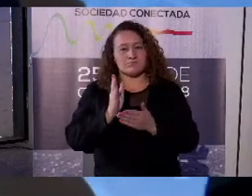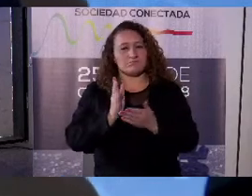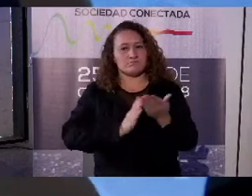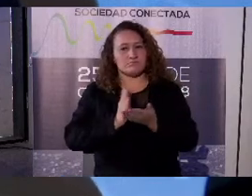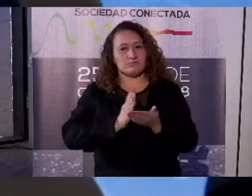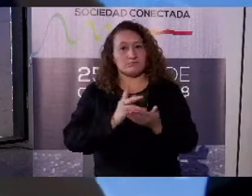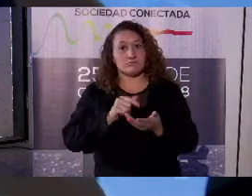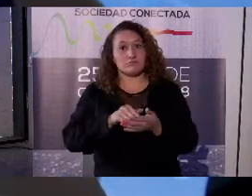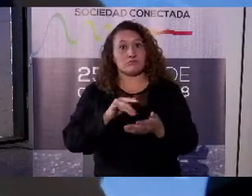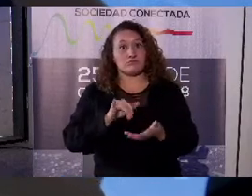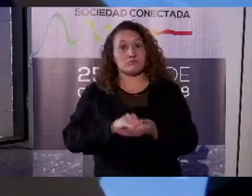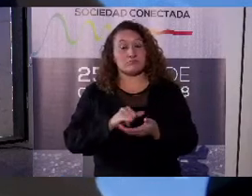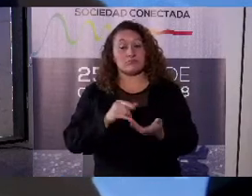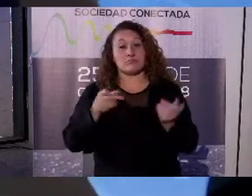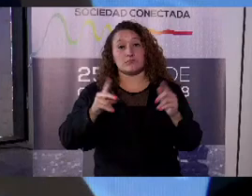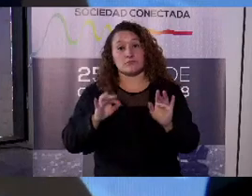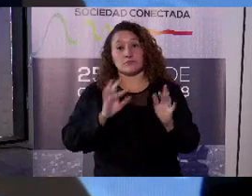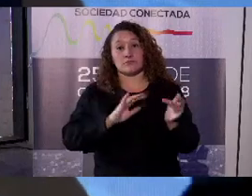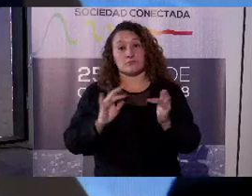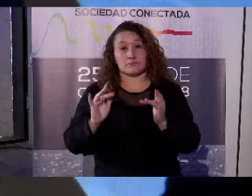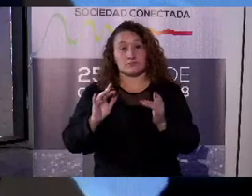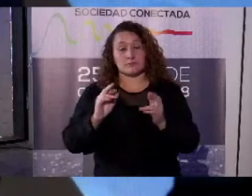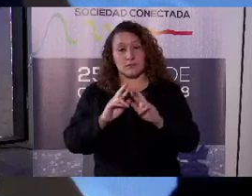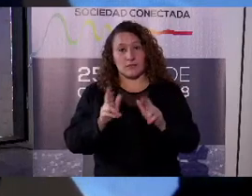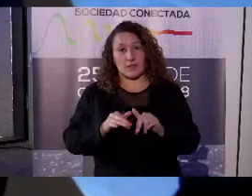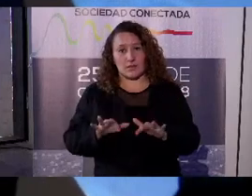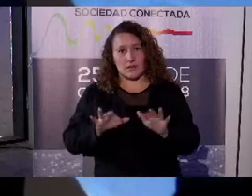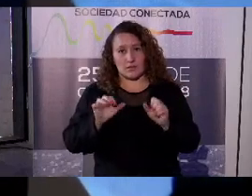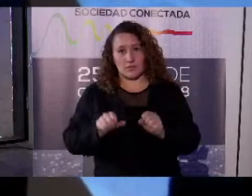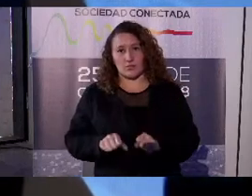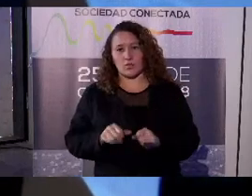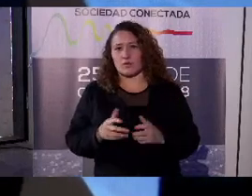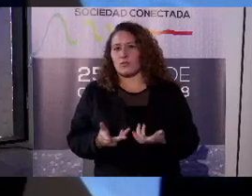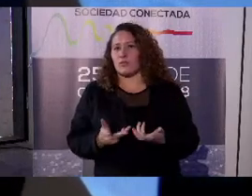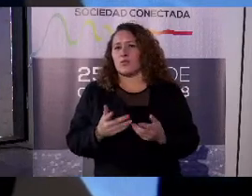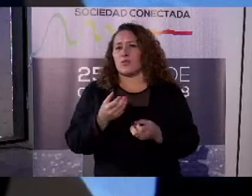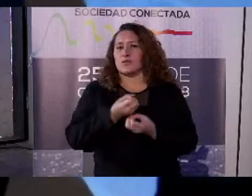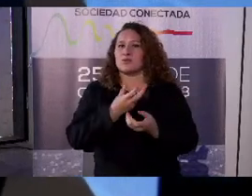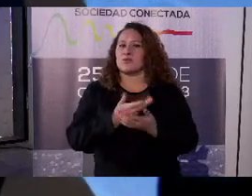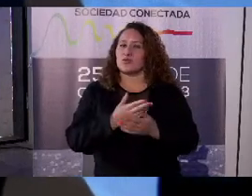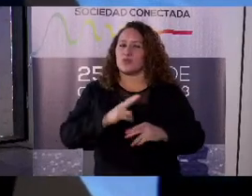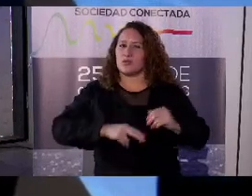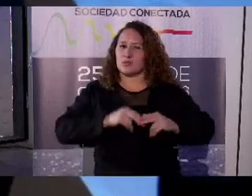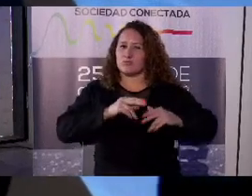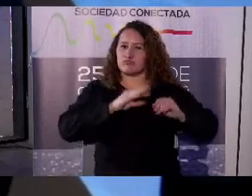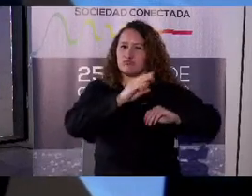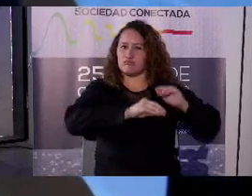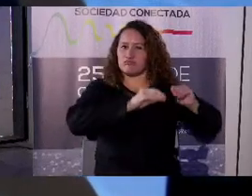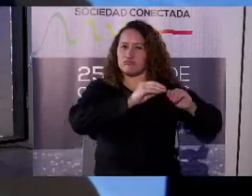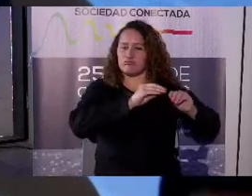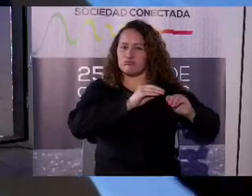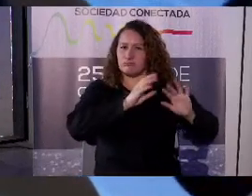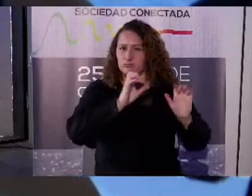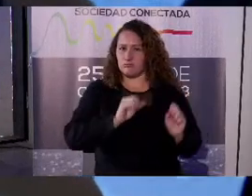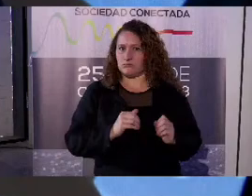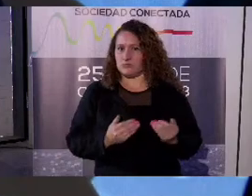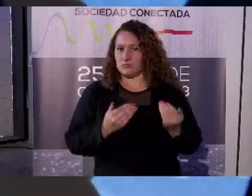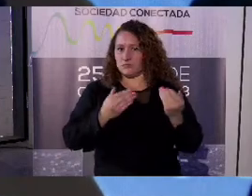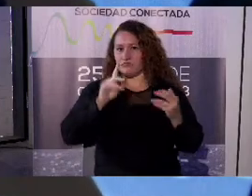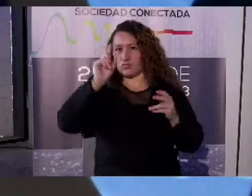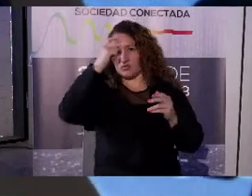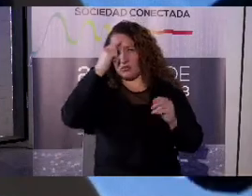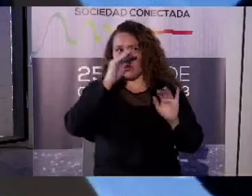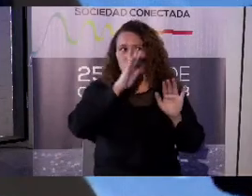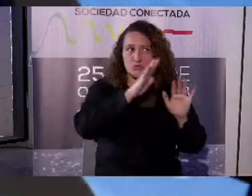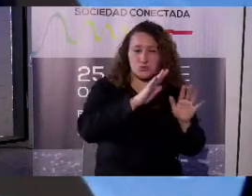comunitarios en el tema de internet que puedan hacer uso de de infraestructura que esté eh que sea tal vez gubernamental